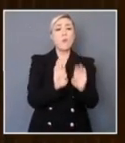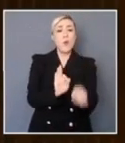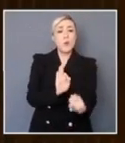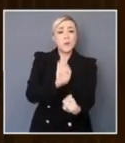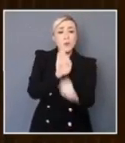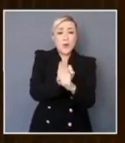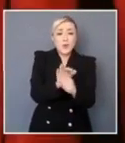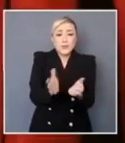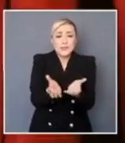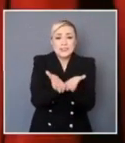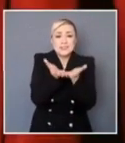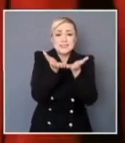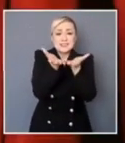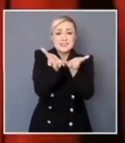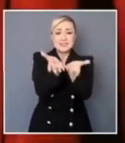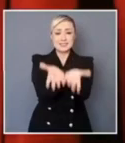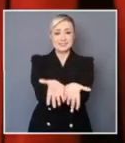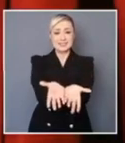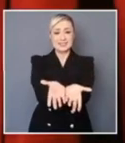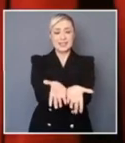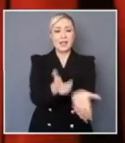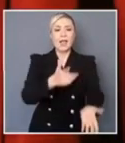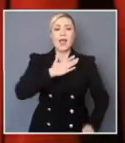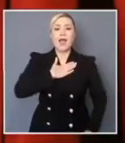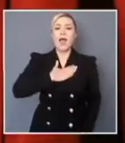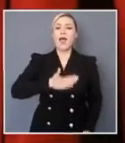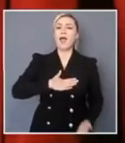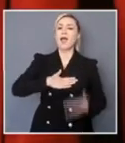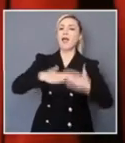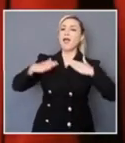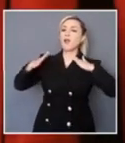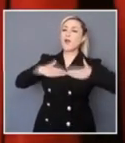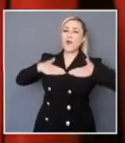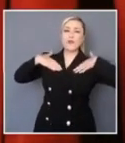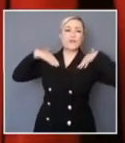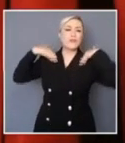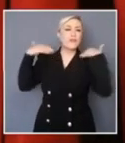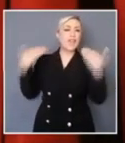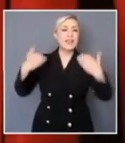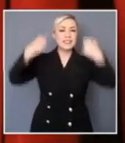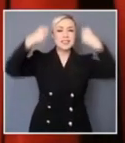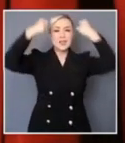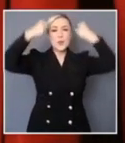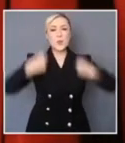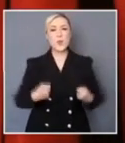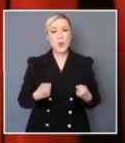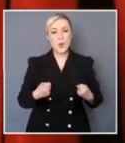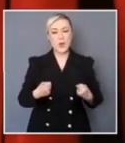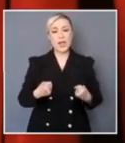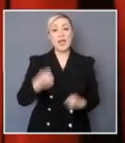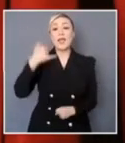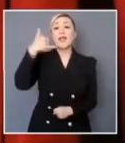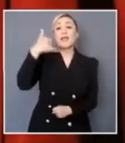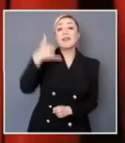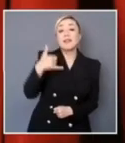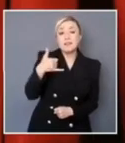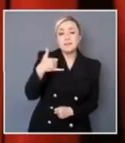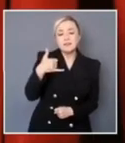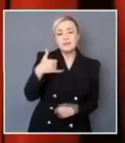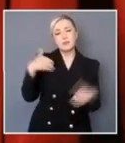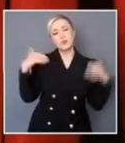de certeza, de confianza, de seguridad y sobre todo de